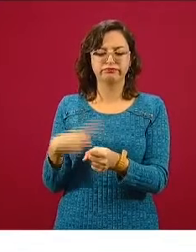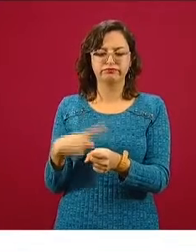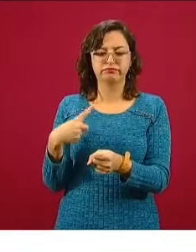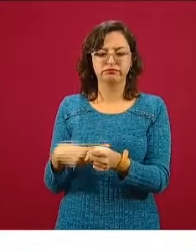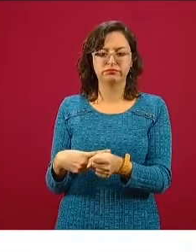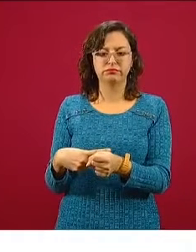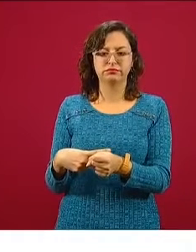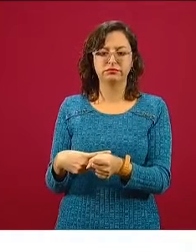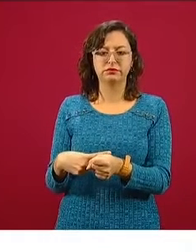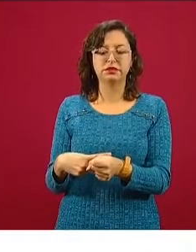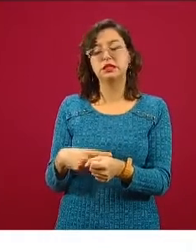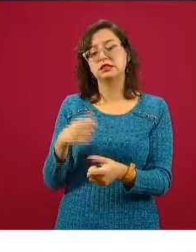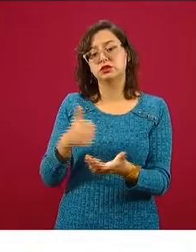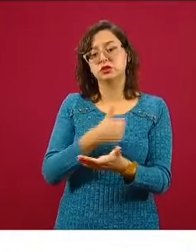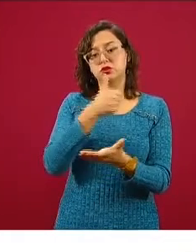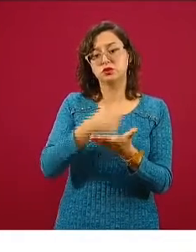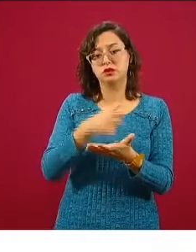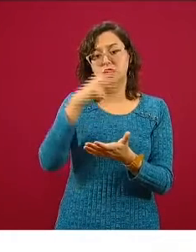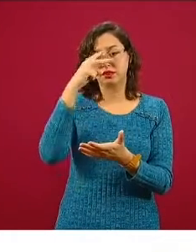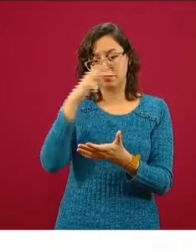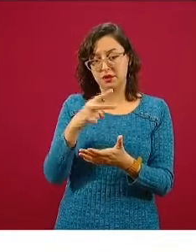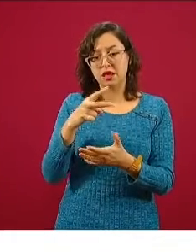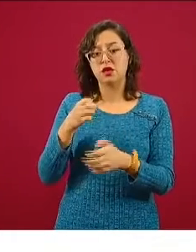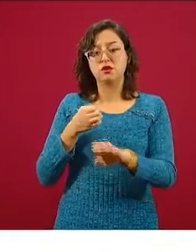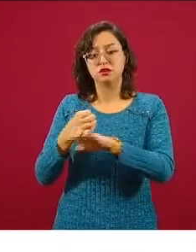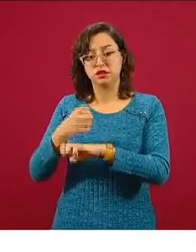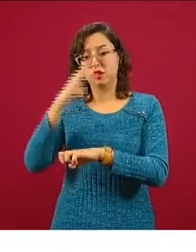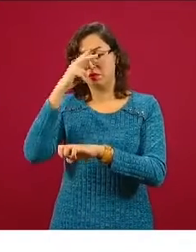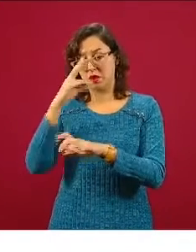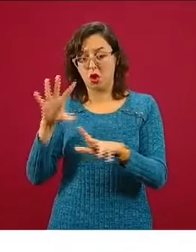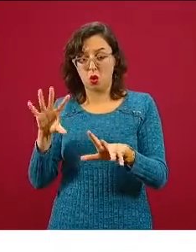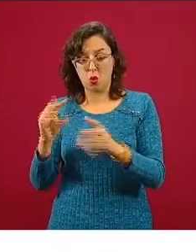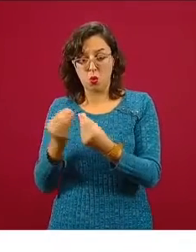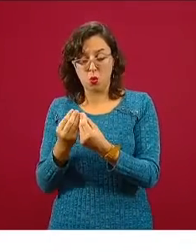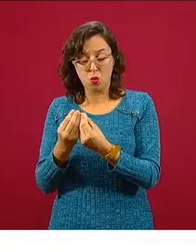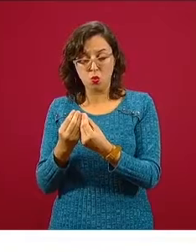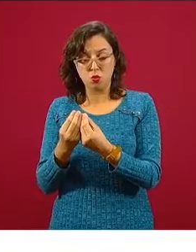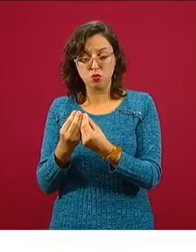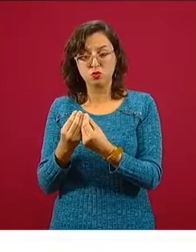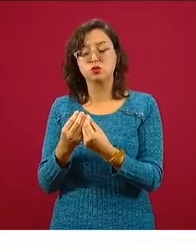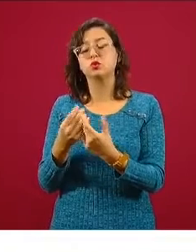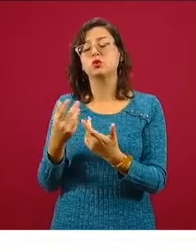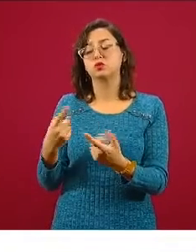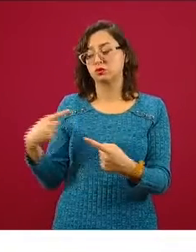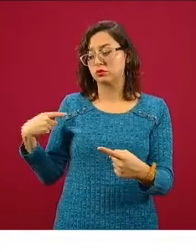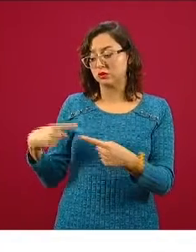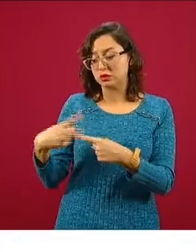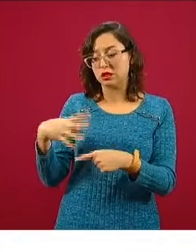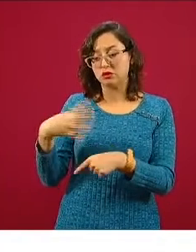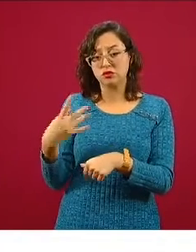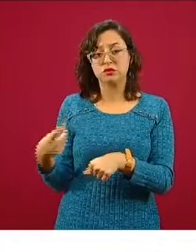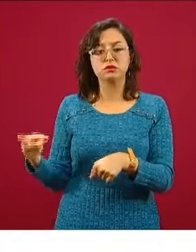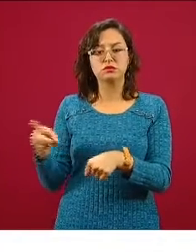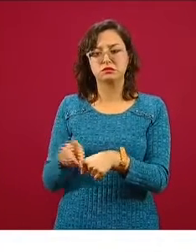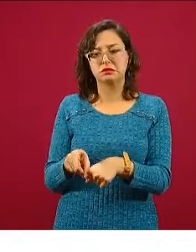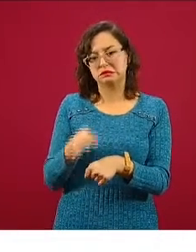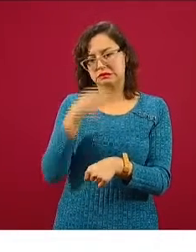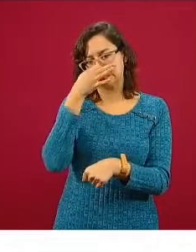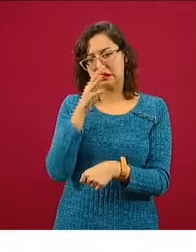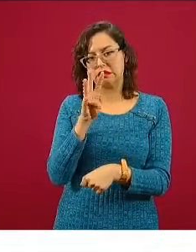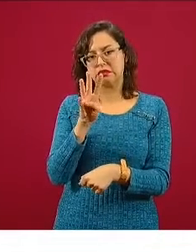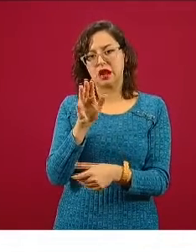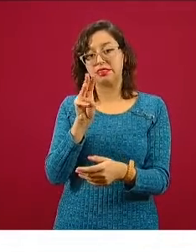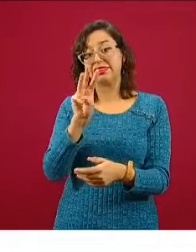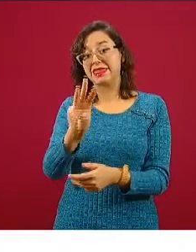con casi 3.600 casos acumulados casos agudos recientes entre las dos entidades